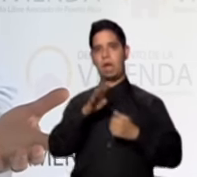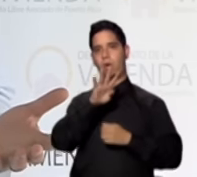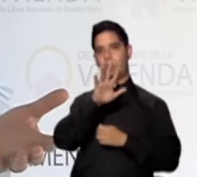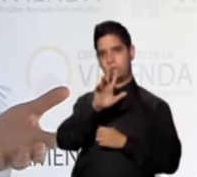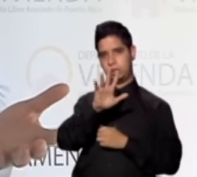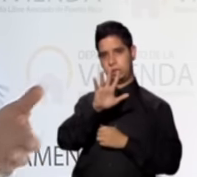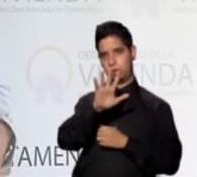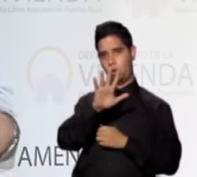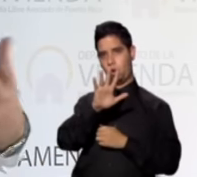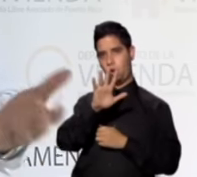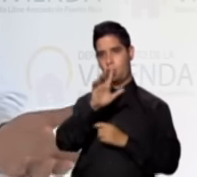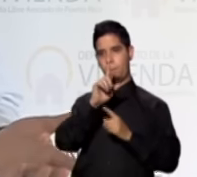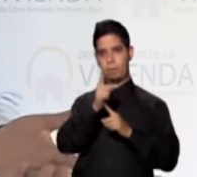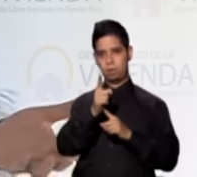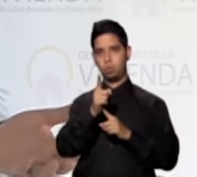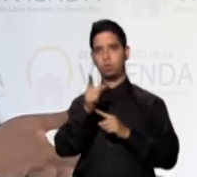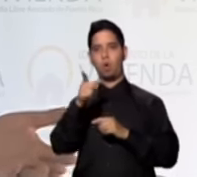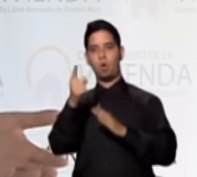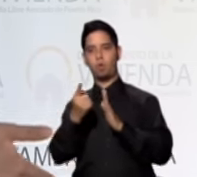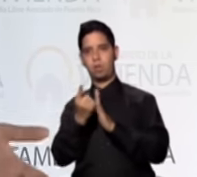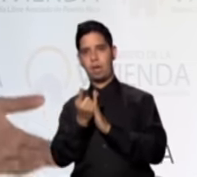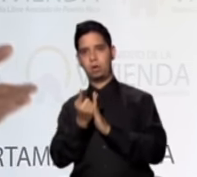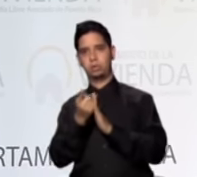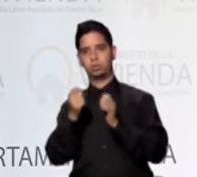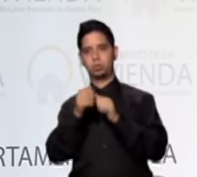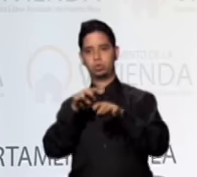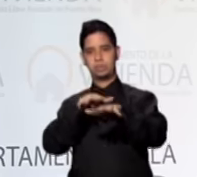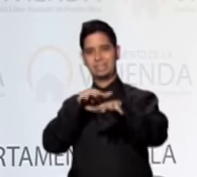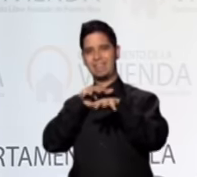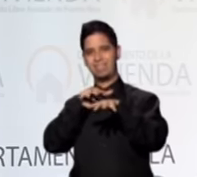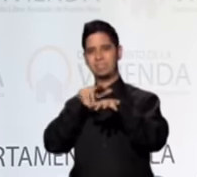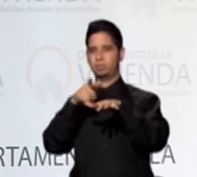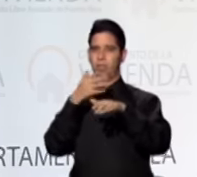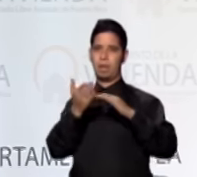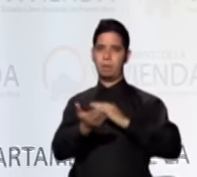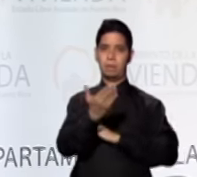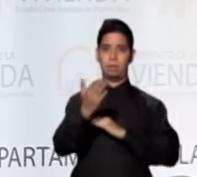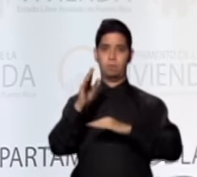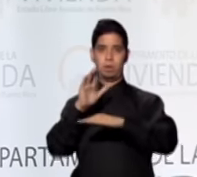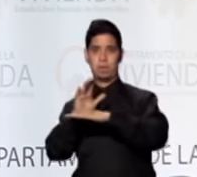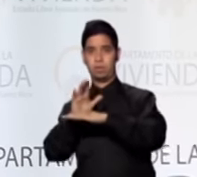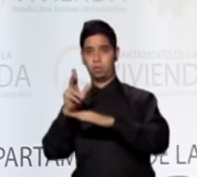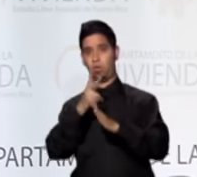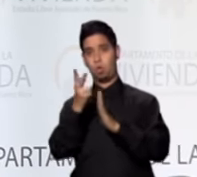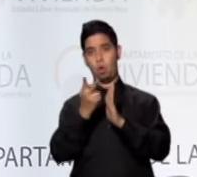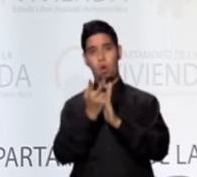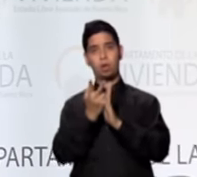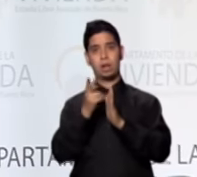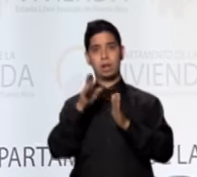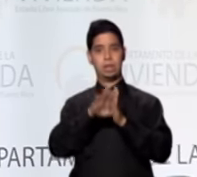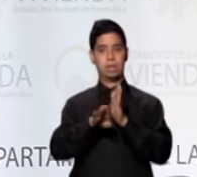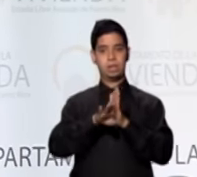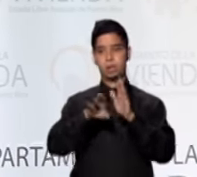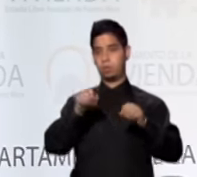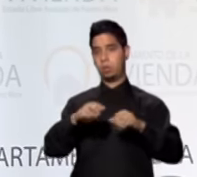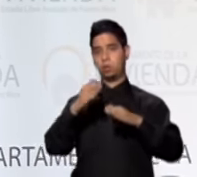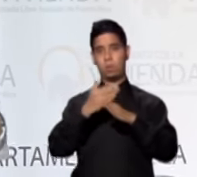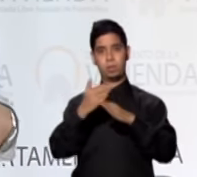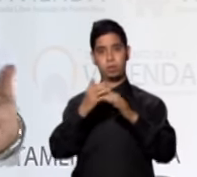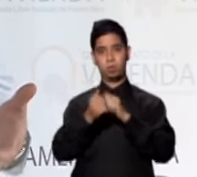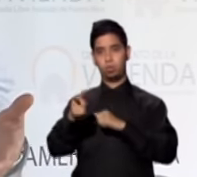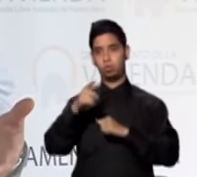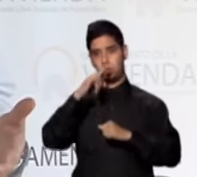hora en el tráfico de por las mañanas, el tráfico de por las tardes. Son 2 horas menos que tienen para estar con sus hijos. Lastra